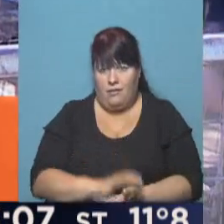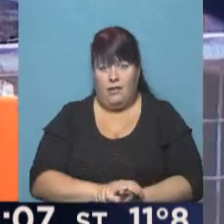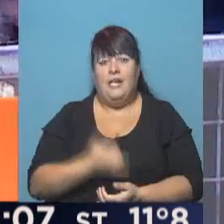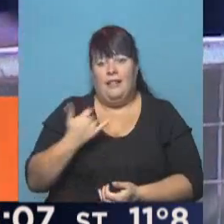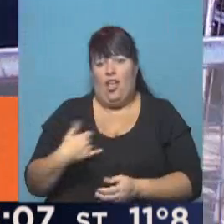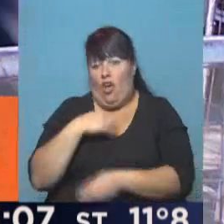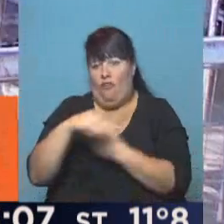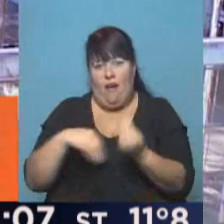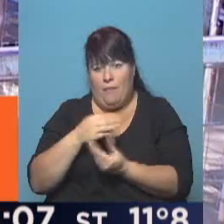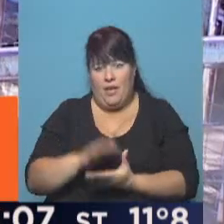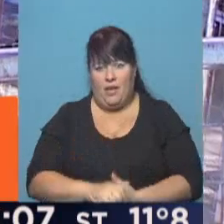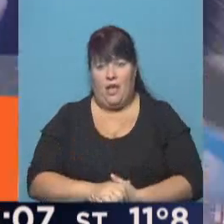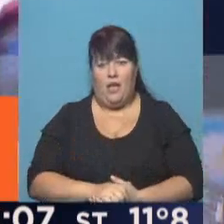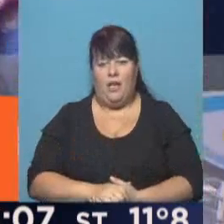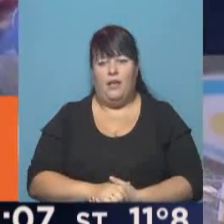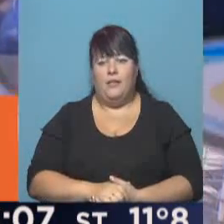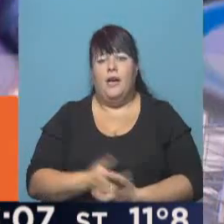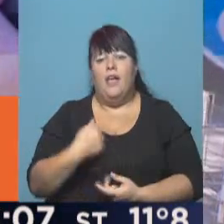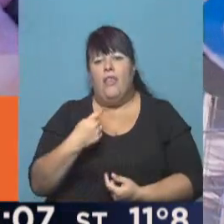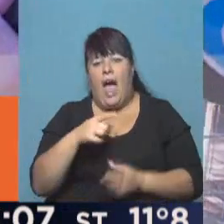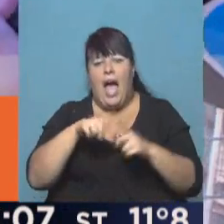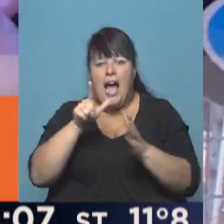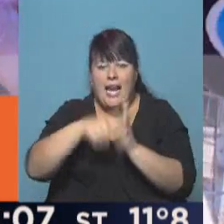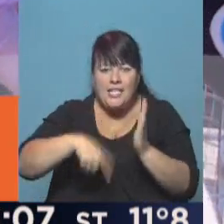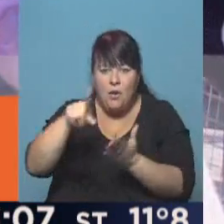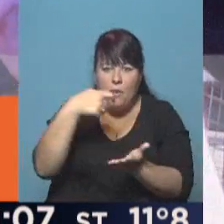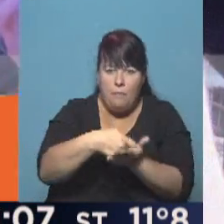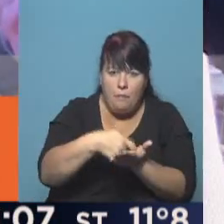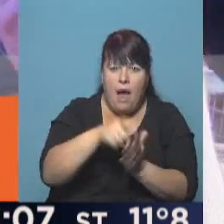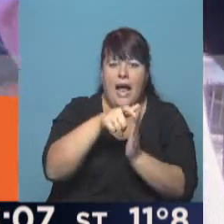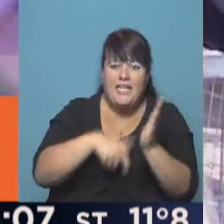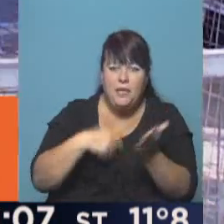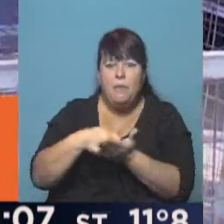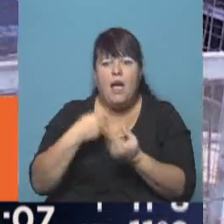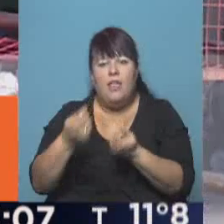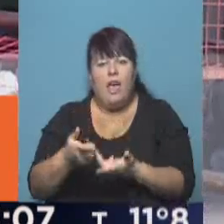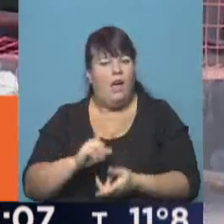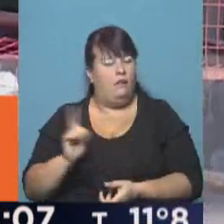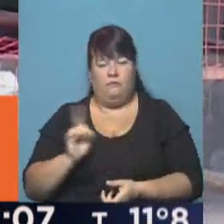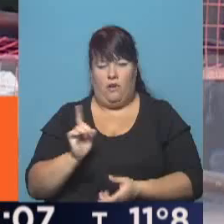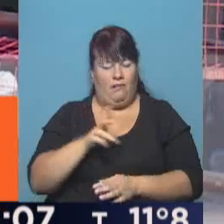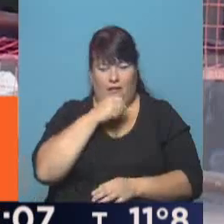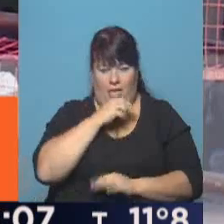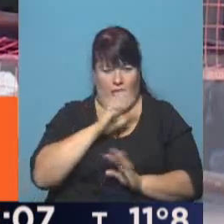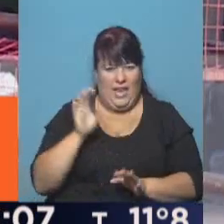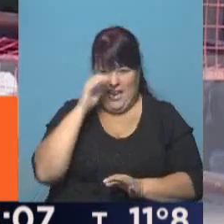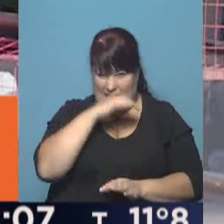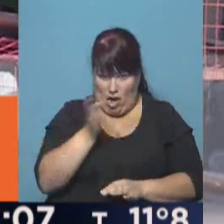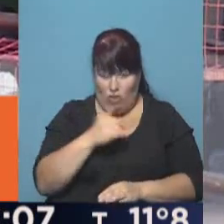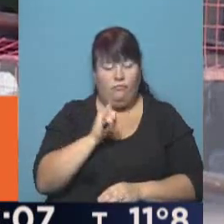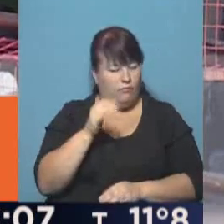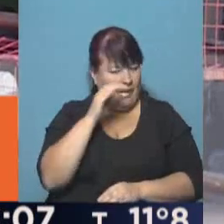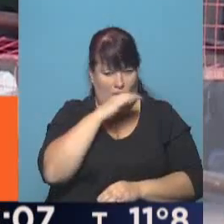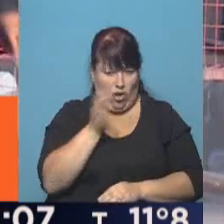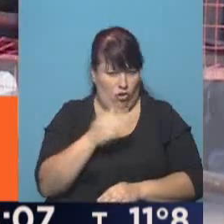Tengo familia. ¿Le dan algún tipo de recibo por lo que ustedes dan, por lo que ustedes pagan? No, nada. ¿Todo en negro? Todo en negro.